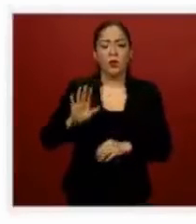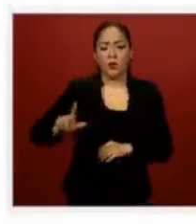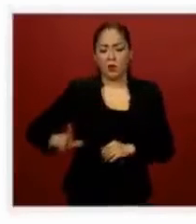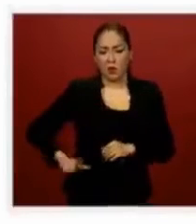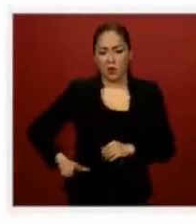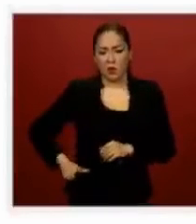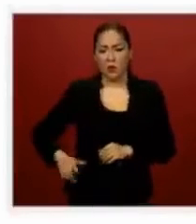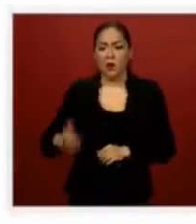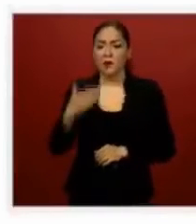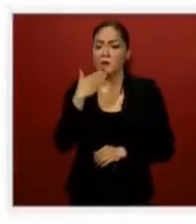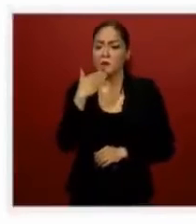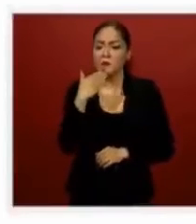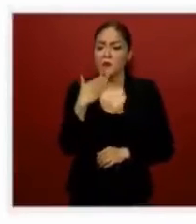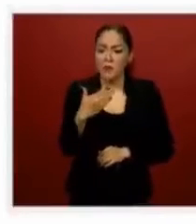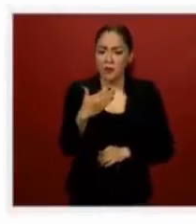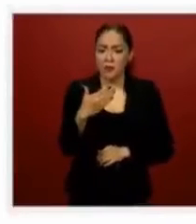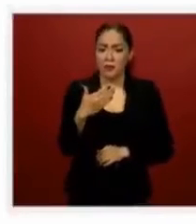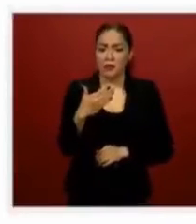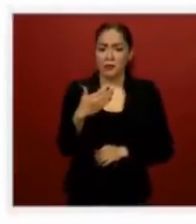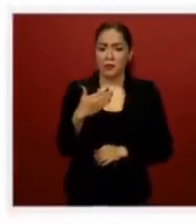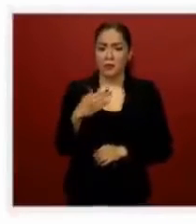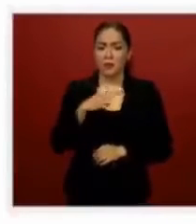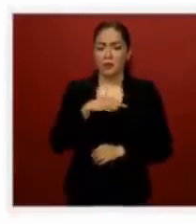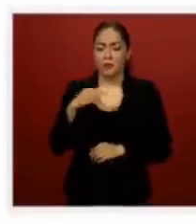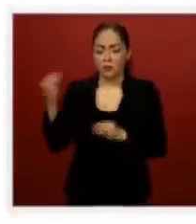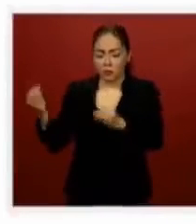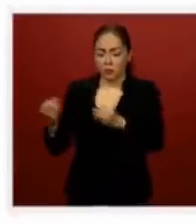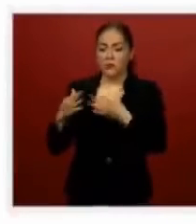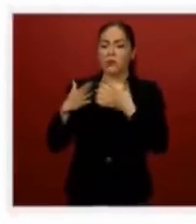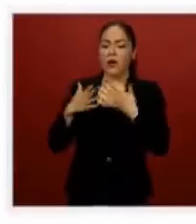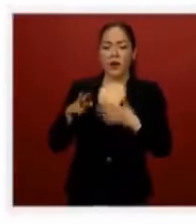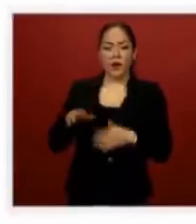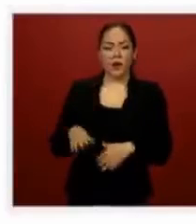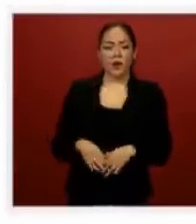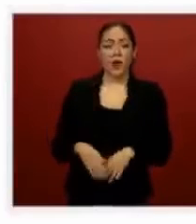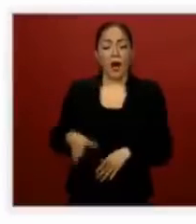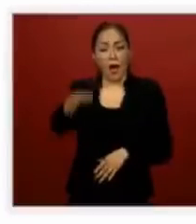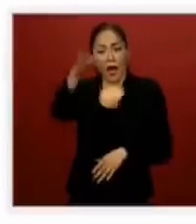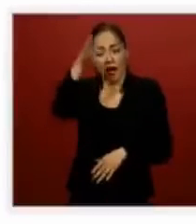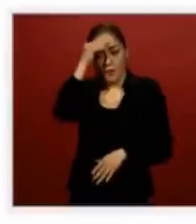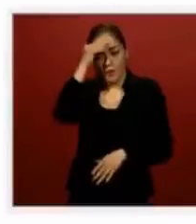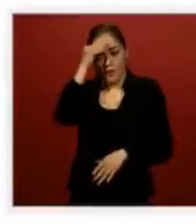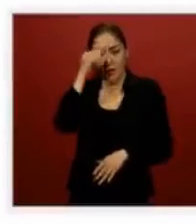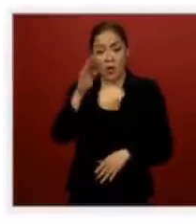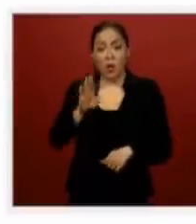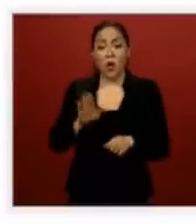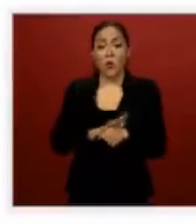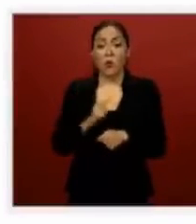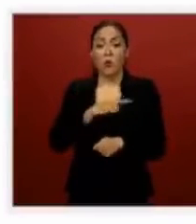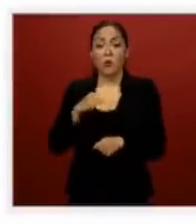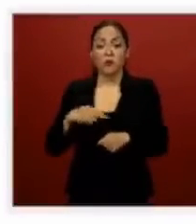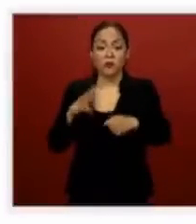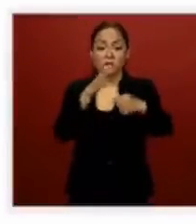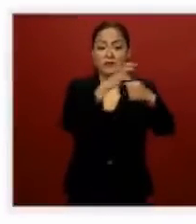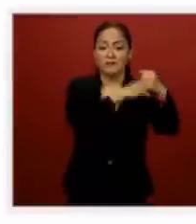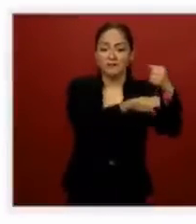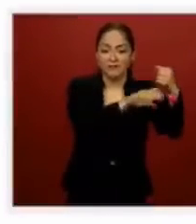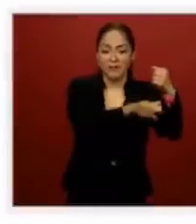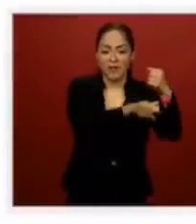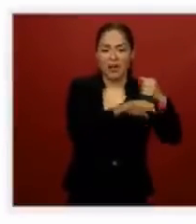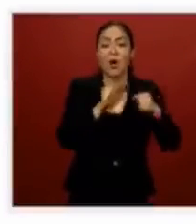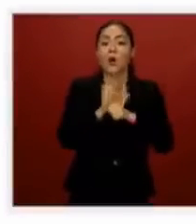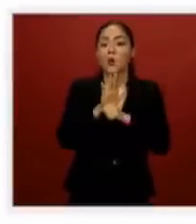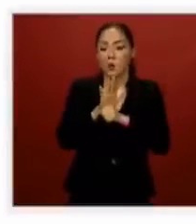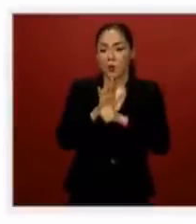eso hay que dejarnos inspirar, enseñar por los héroes que tenemos. Los héroes que tenemos